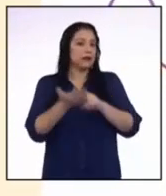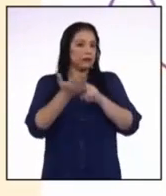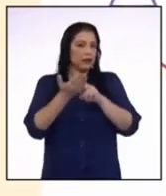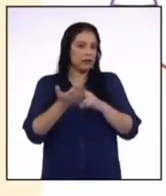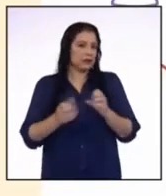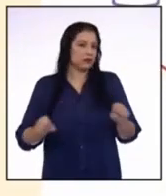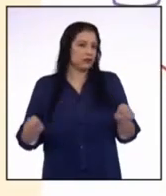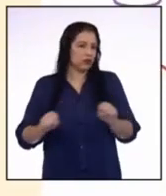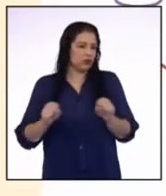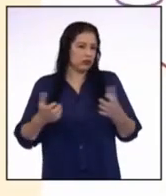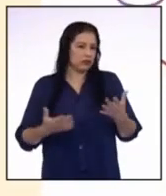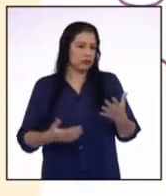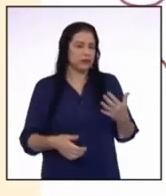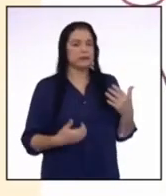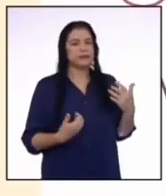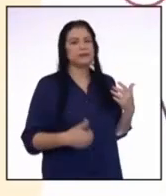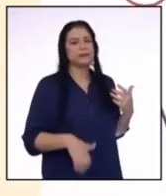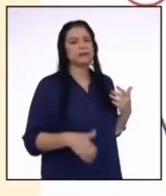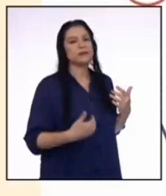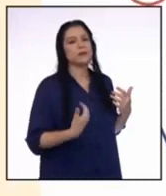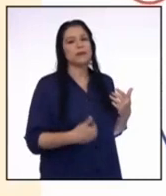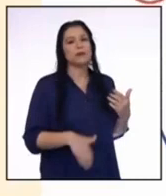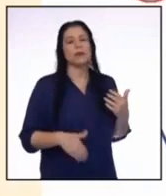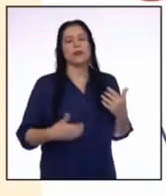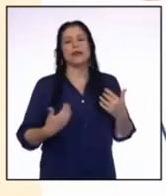rehabilitación.